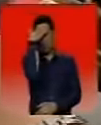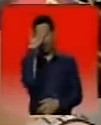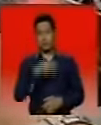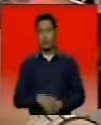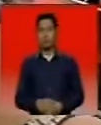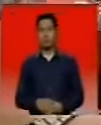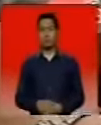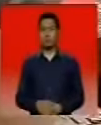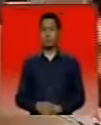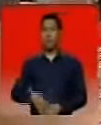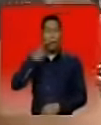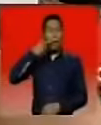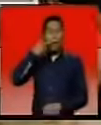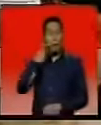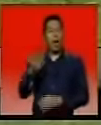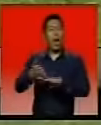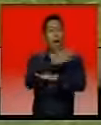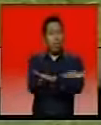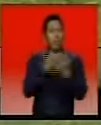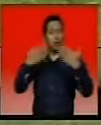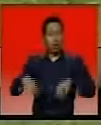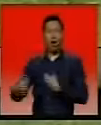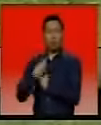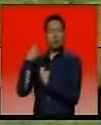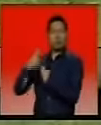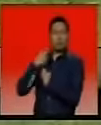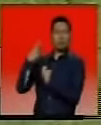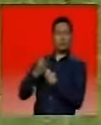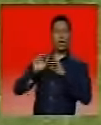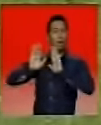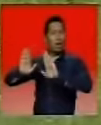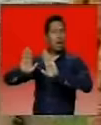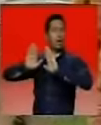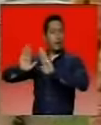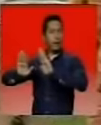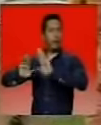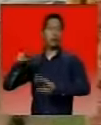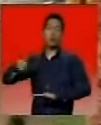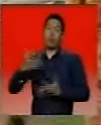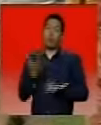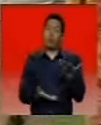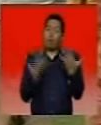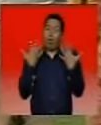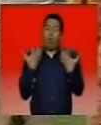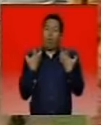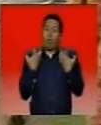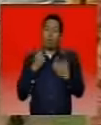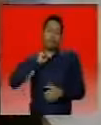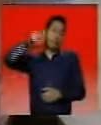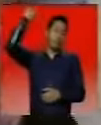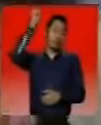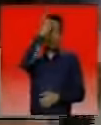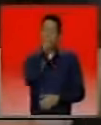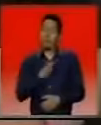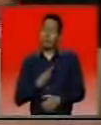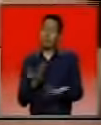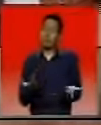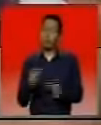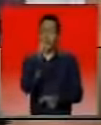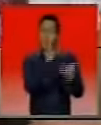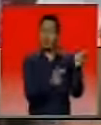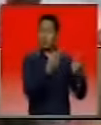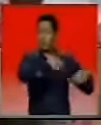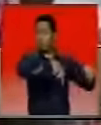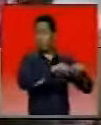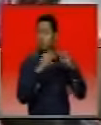venía amenazado hace mucho tiempo. La noticia circuló rápidamente entre los habitantes del sector, que no se explican lo